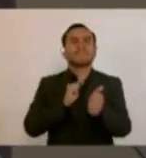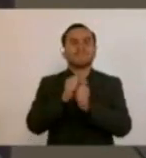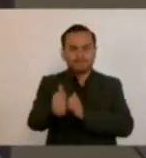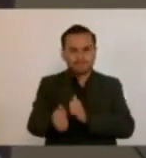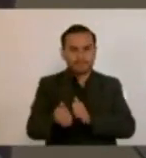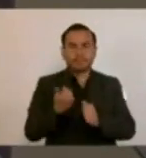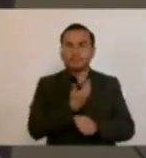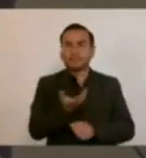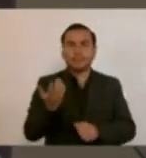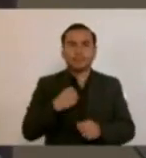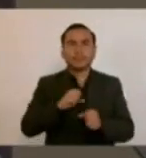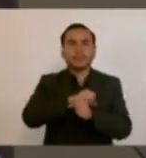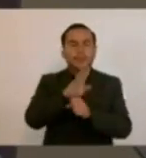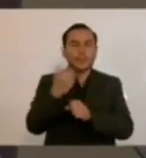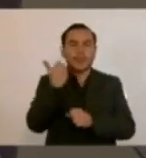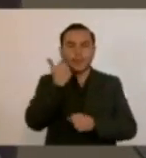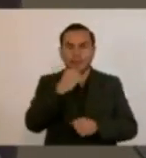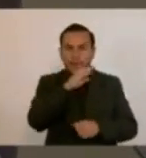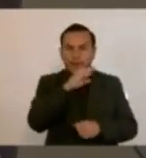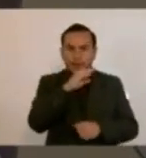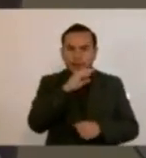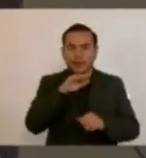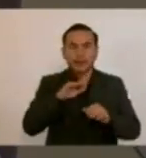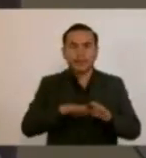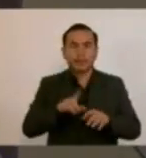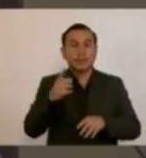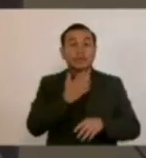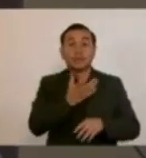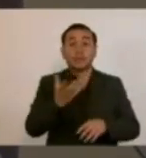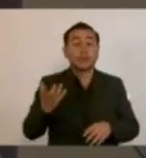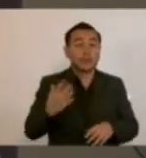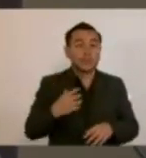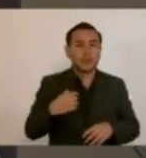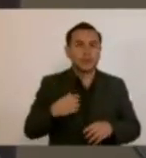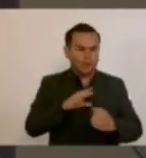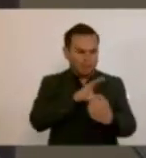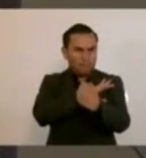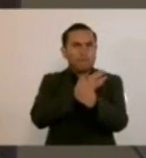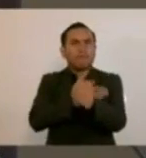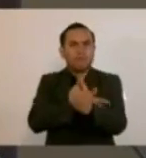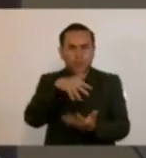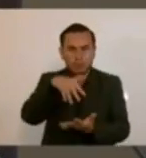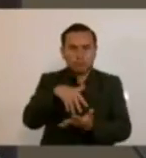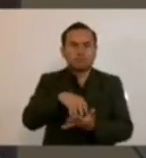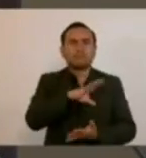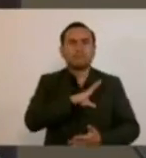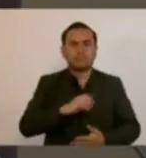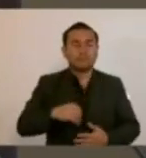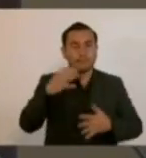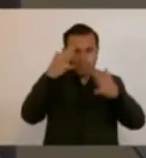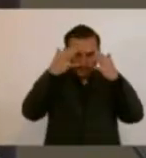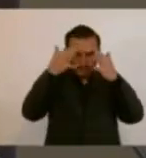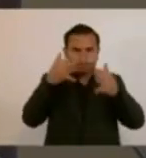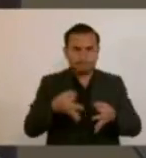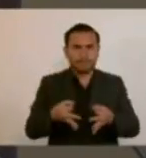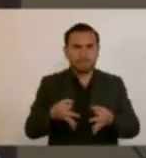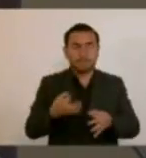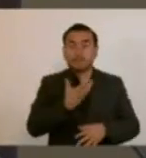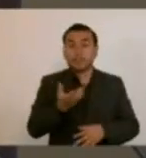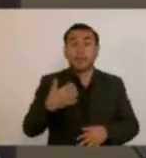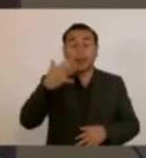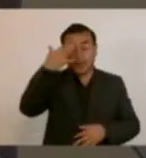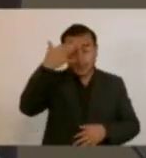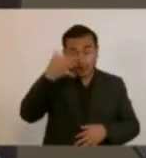solo sobrevivirla, sino que vamos a salir fortalecidos. Sobre todo salir fortalecidos como pueblo salvadoreño. Y creo que esta es una oportunidad para que nos